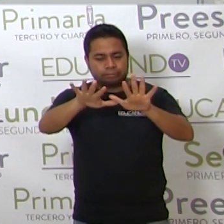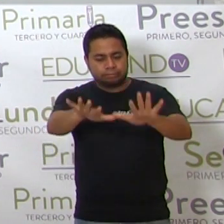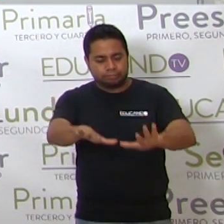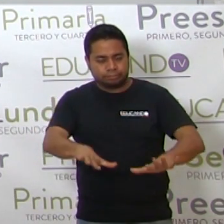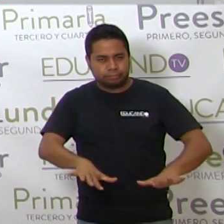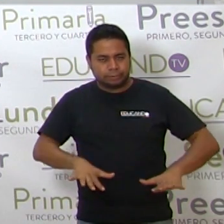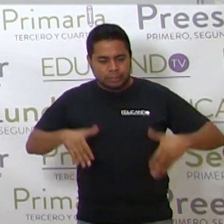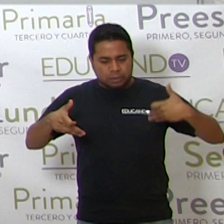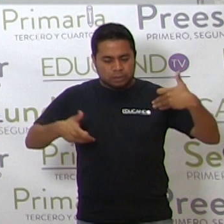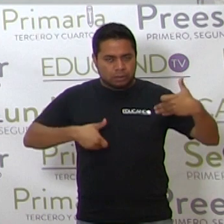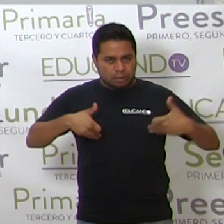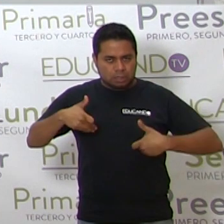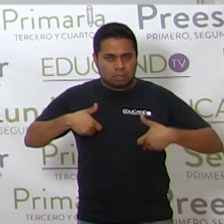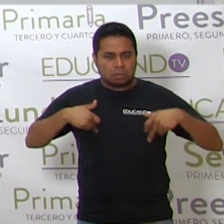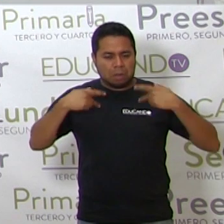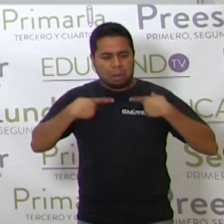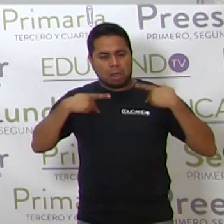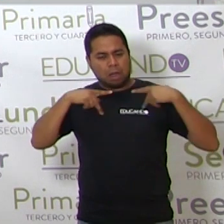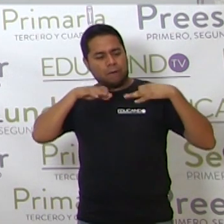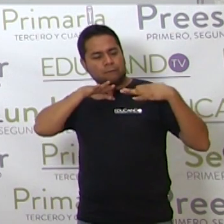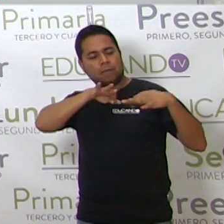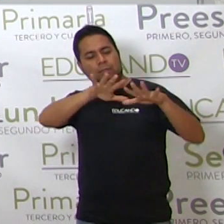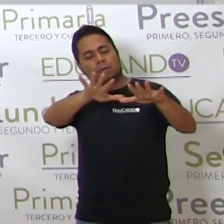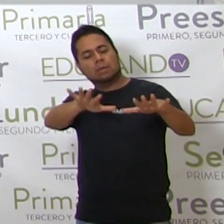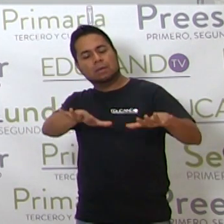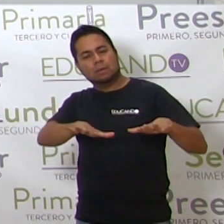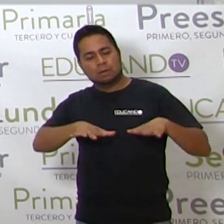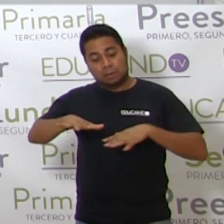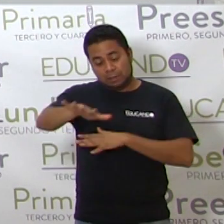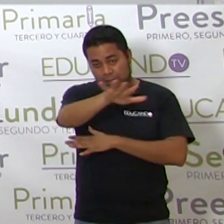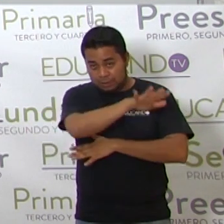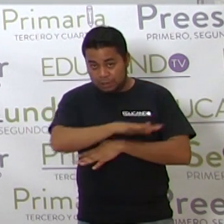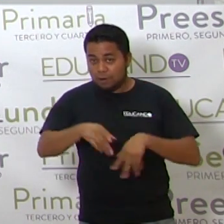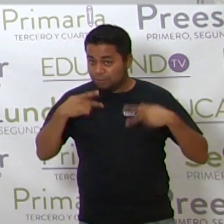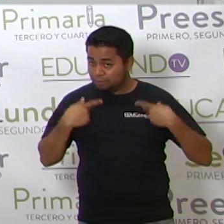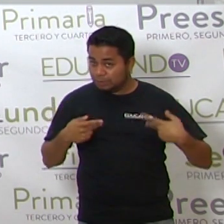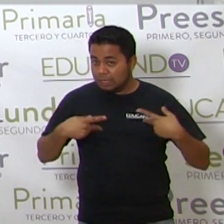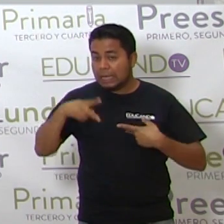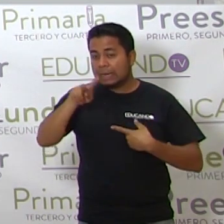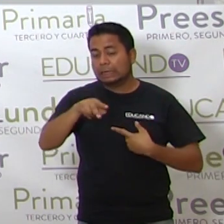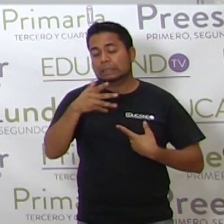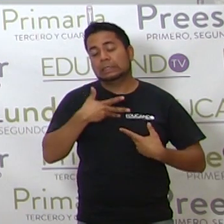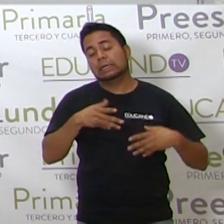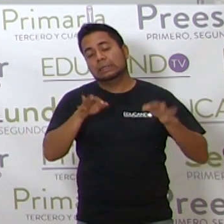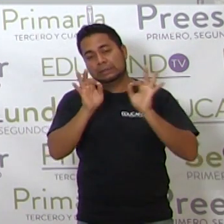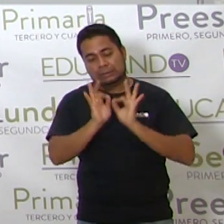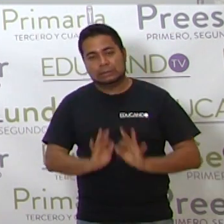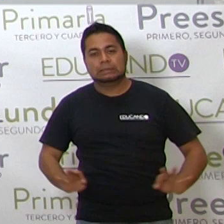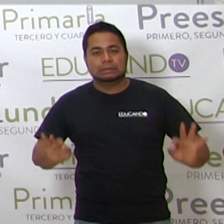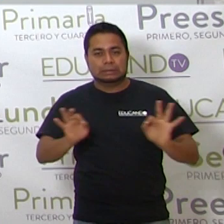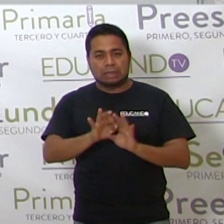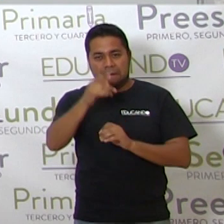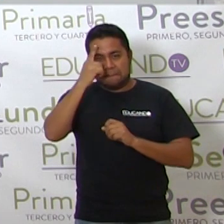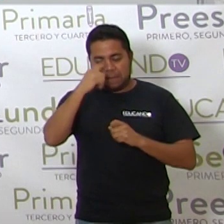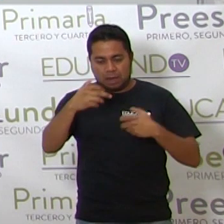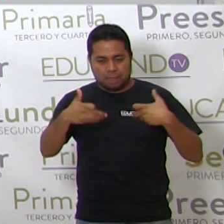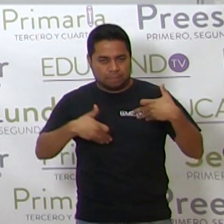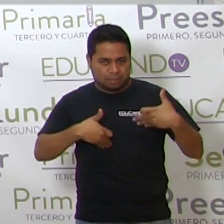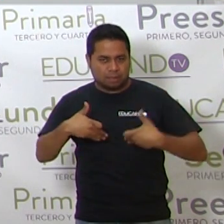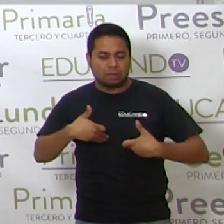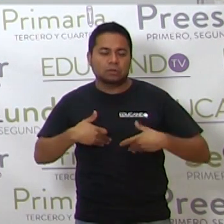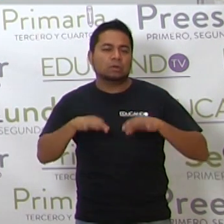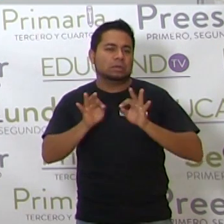público el público es la base o es algo muy importante en una obra de teatro